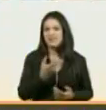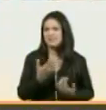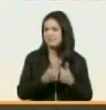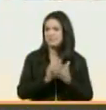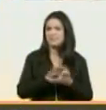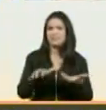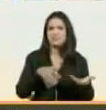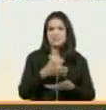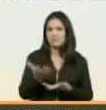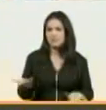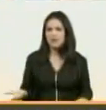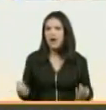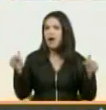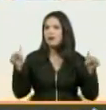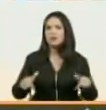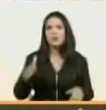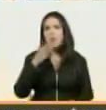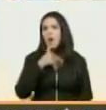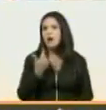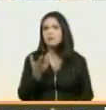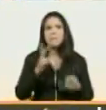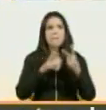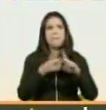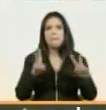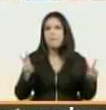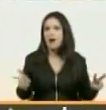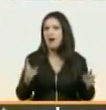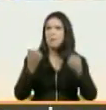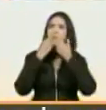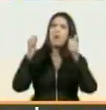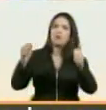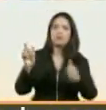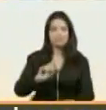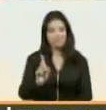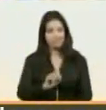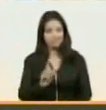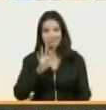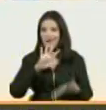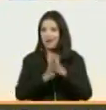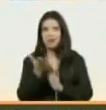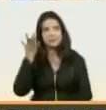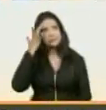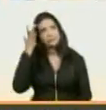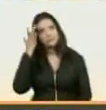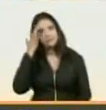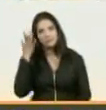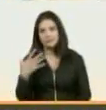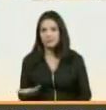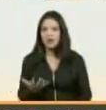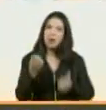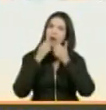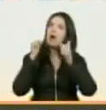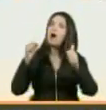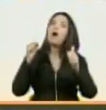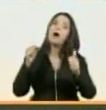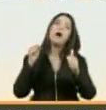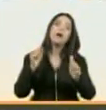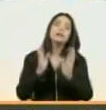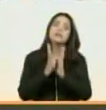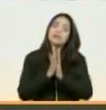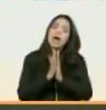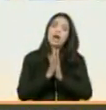protesta desarmada, aquí no hay ninguna protesta pacífica. Aquí se acabó ese cuentico de que los santos, castos, puros,